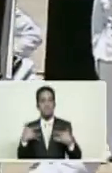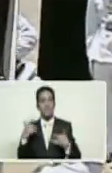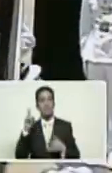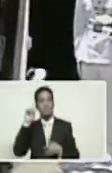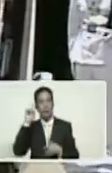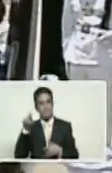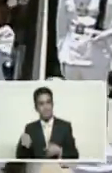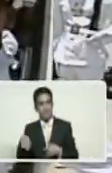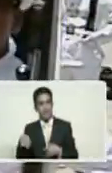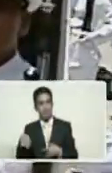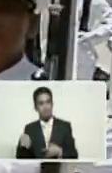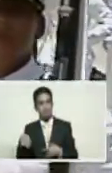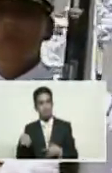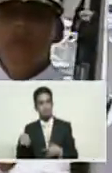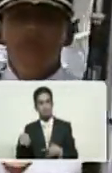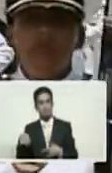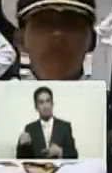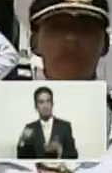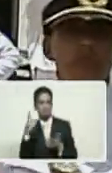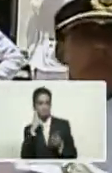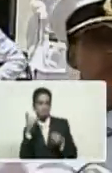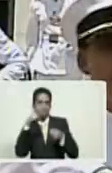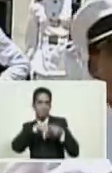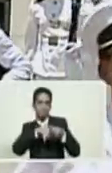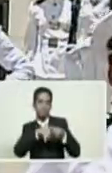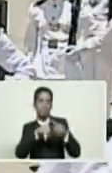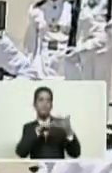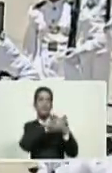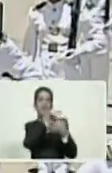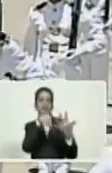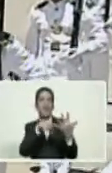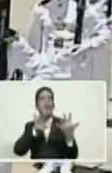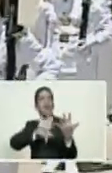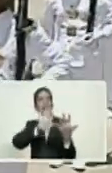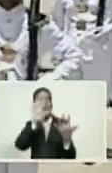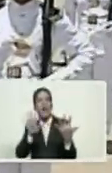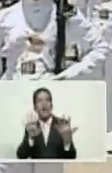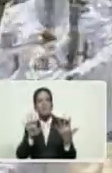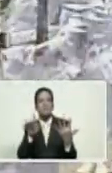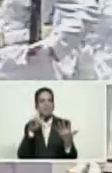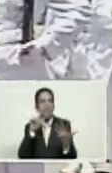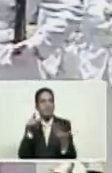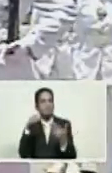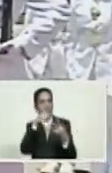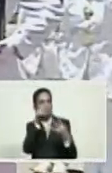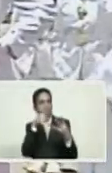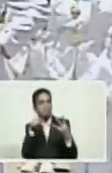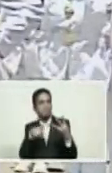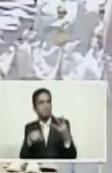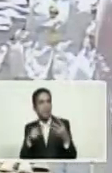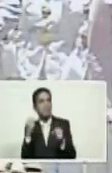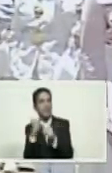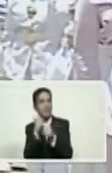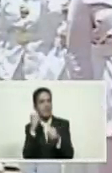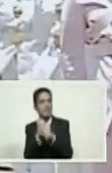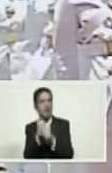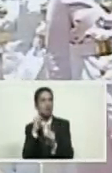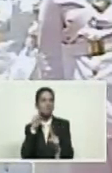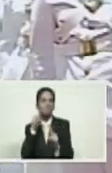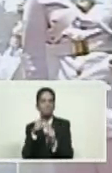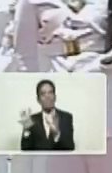parte de las 10 líneas estratégicas que adelanta, que impulsa el Ejecutivo Nacional en busca de